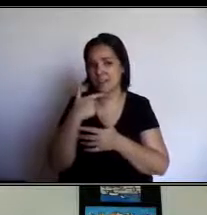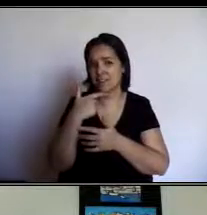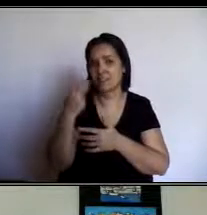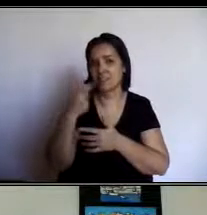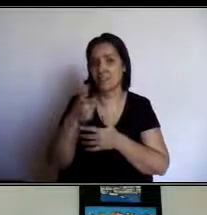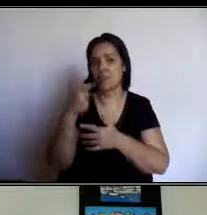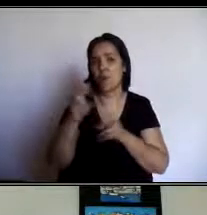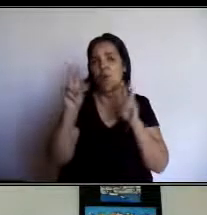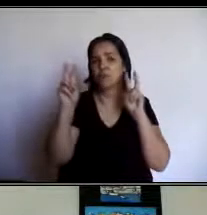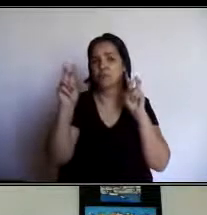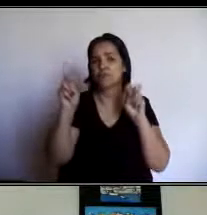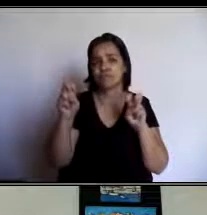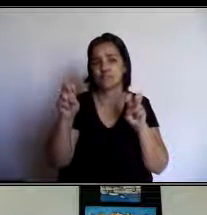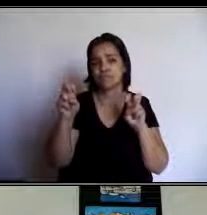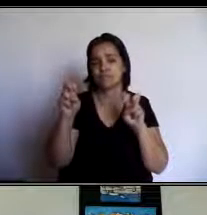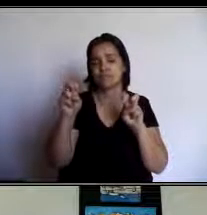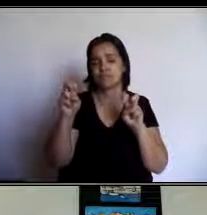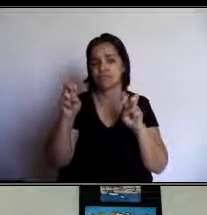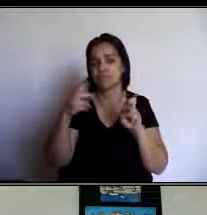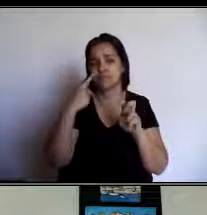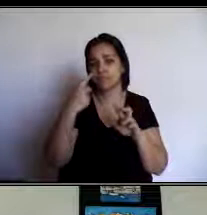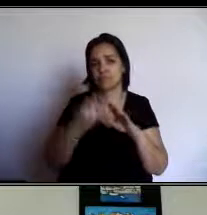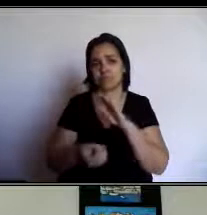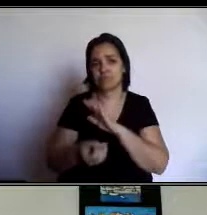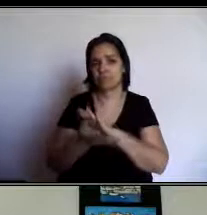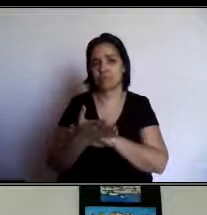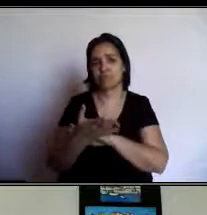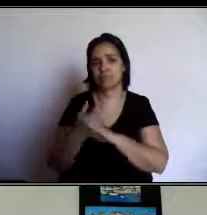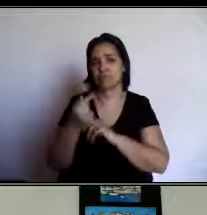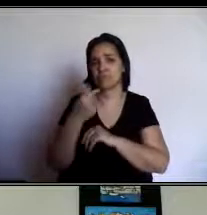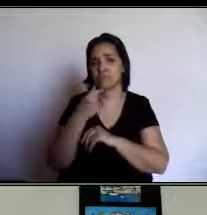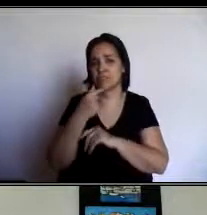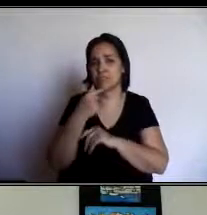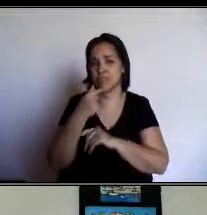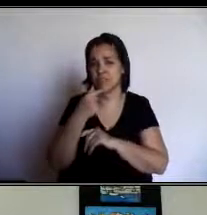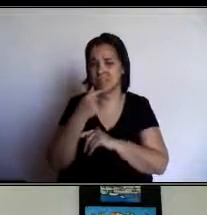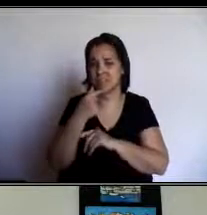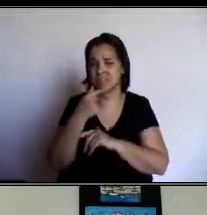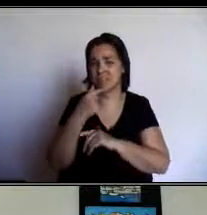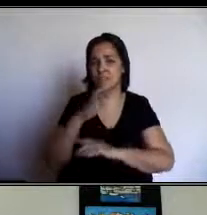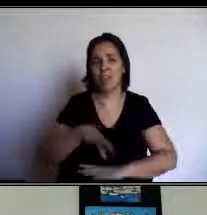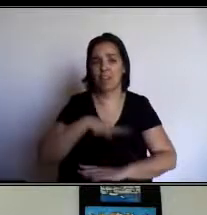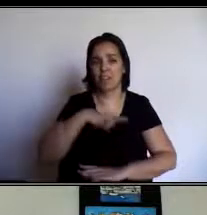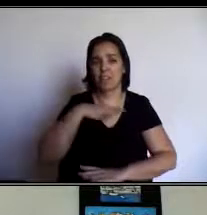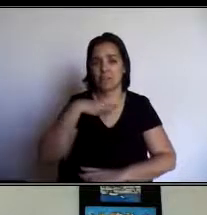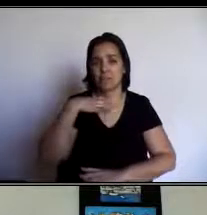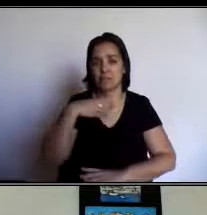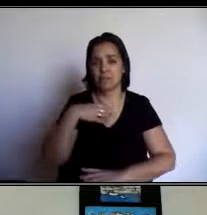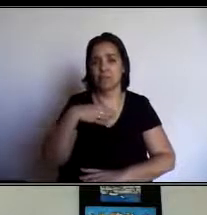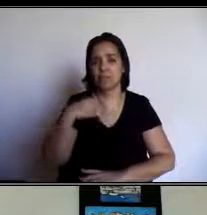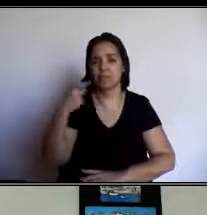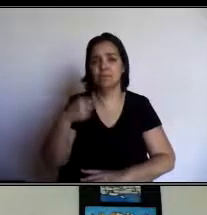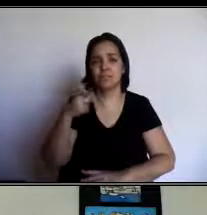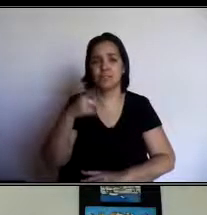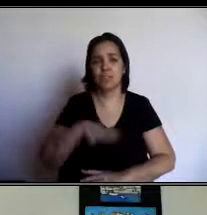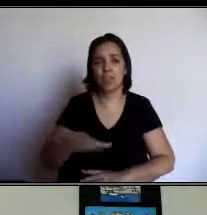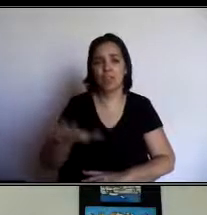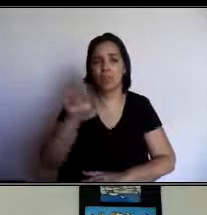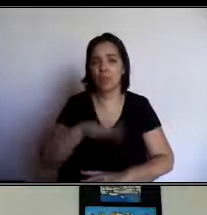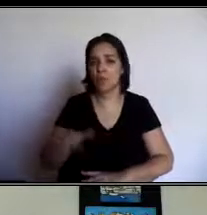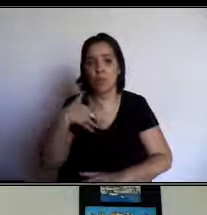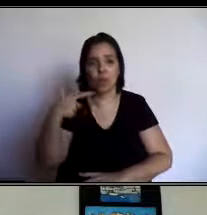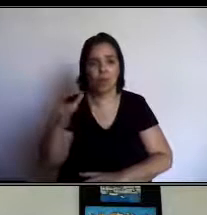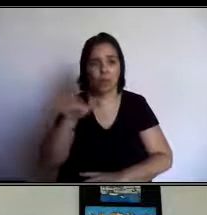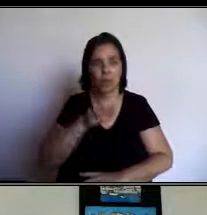es esa innovación, ese permitir generar esa sinergia o esas capacidades. ¿En qué territorio? En cualquier